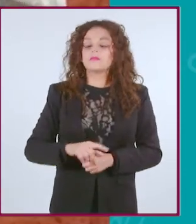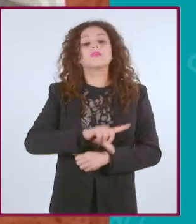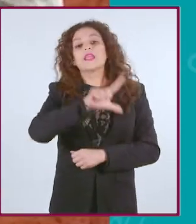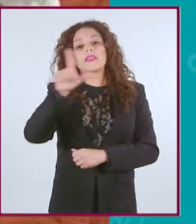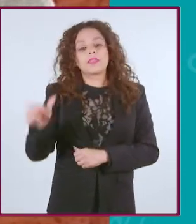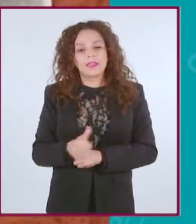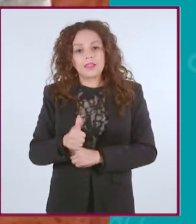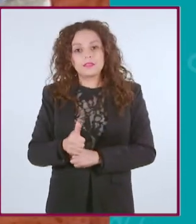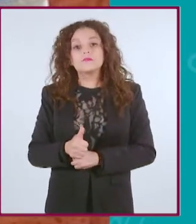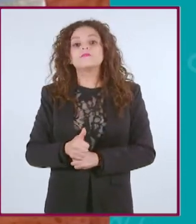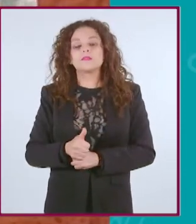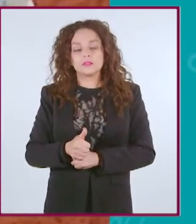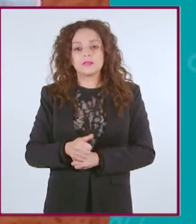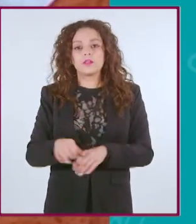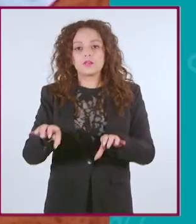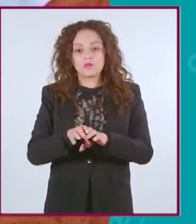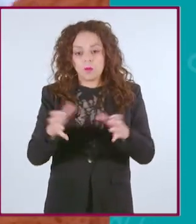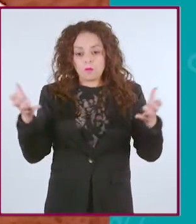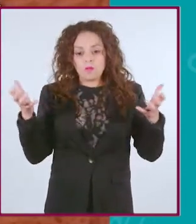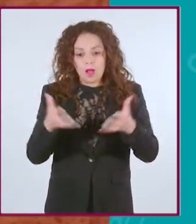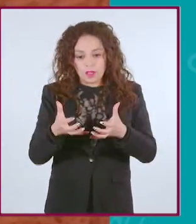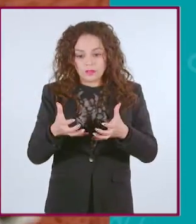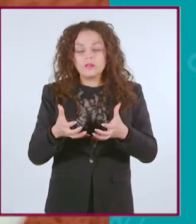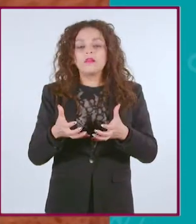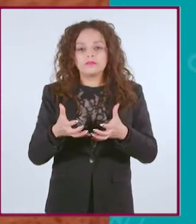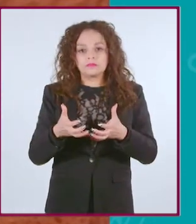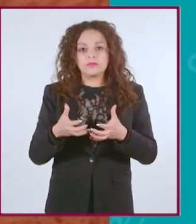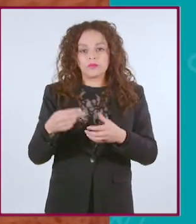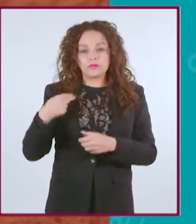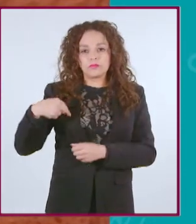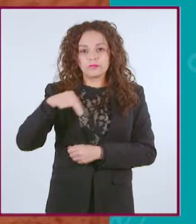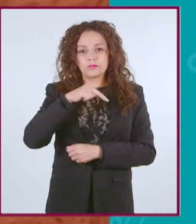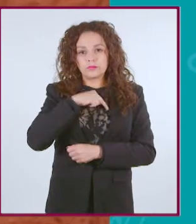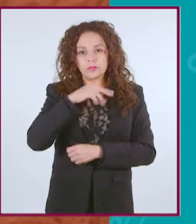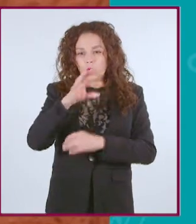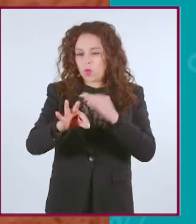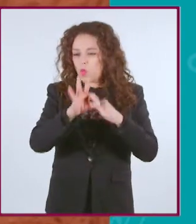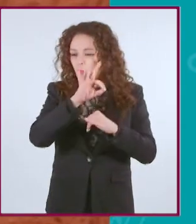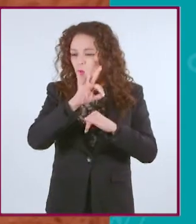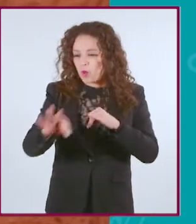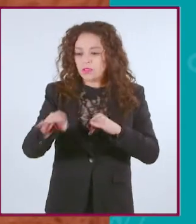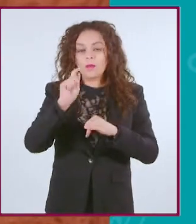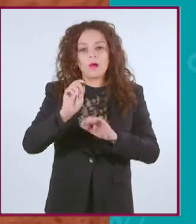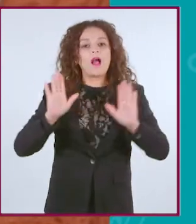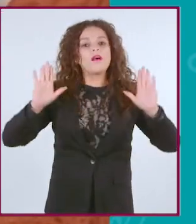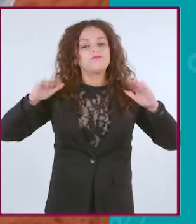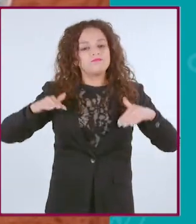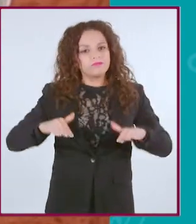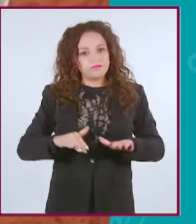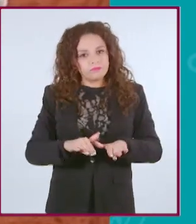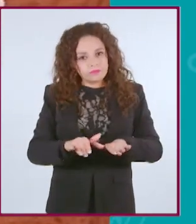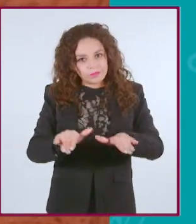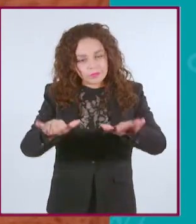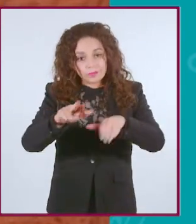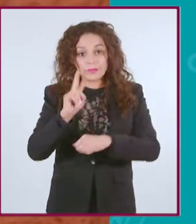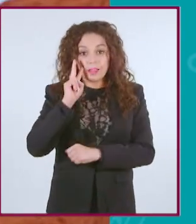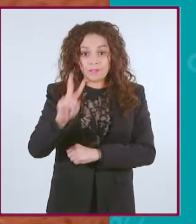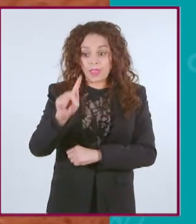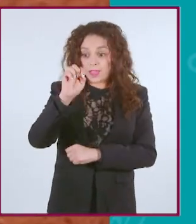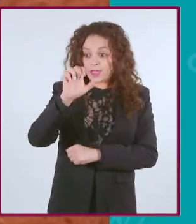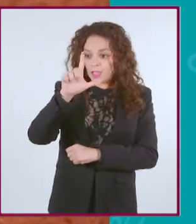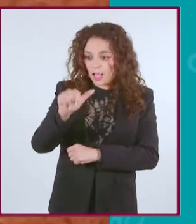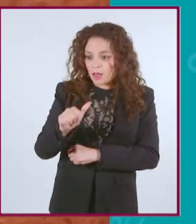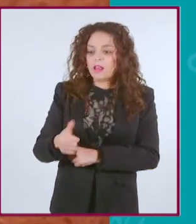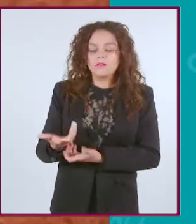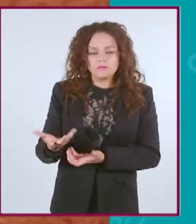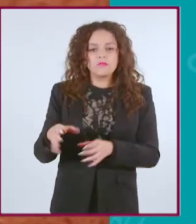todo el proceso que va siendo estructurado, nosotros le damos el acabado. ¿Sí? En cuestión de la tela vemos las